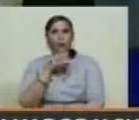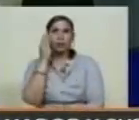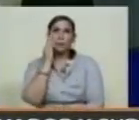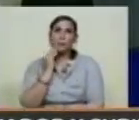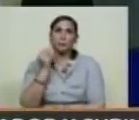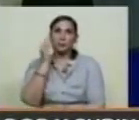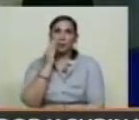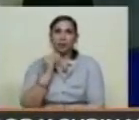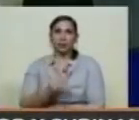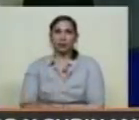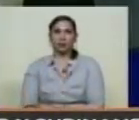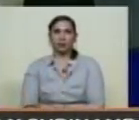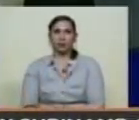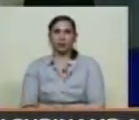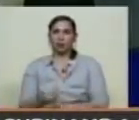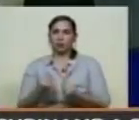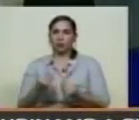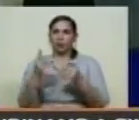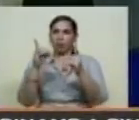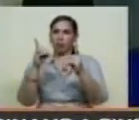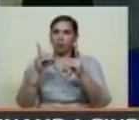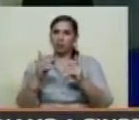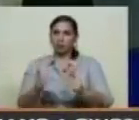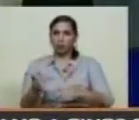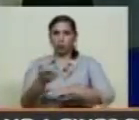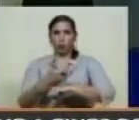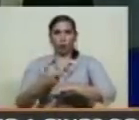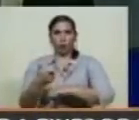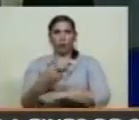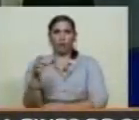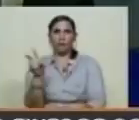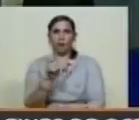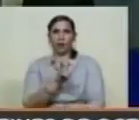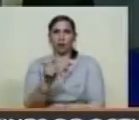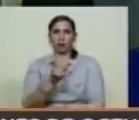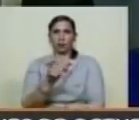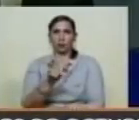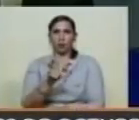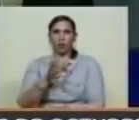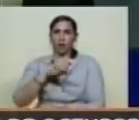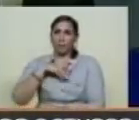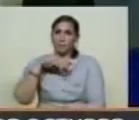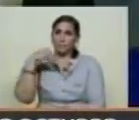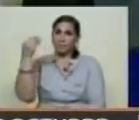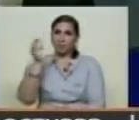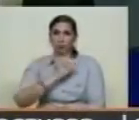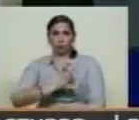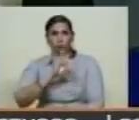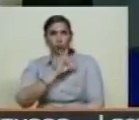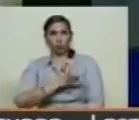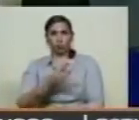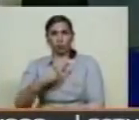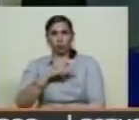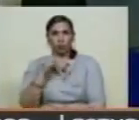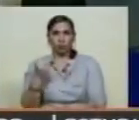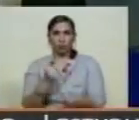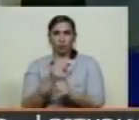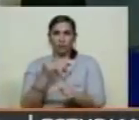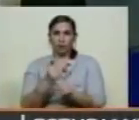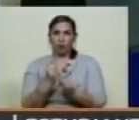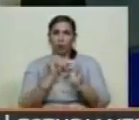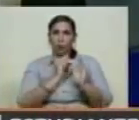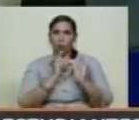la decisión del gobierno de Venezuela y la esperanza social en nuestro trabajo con las